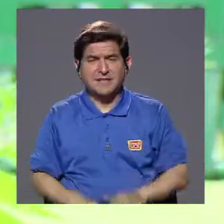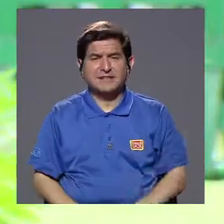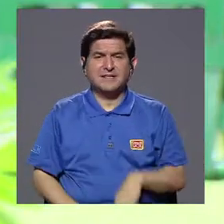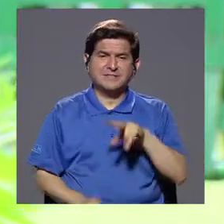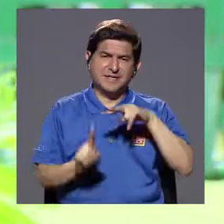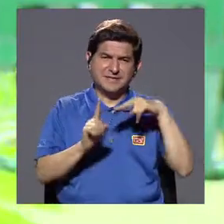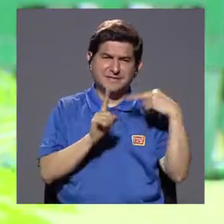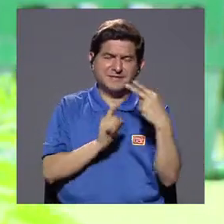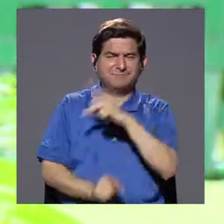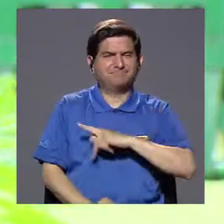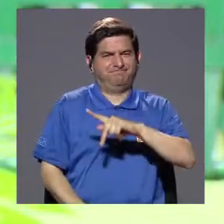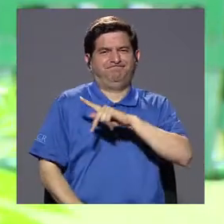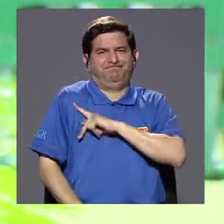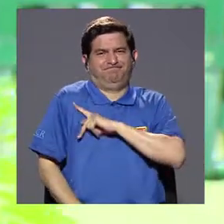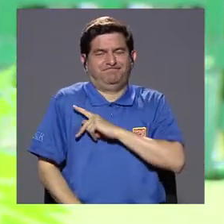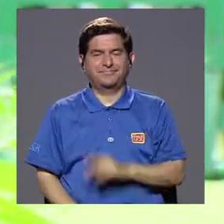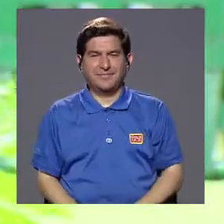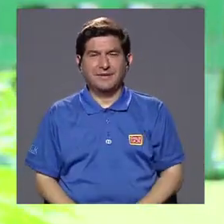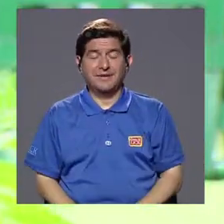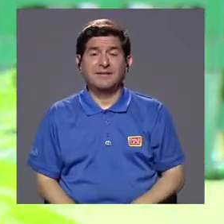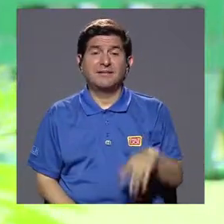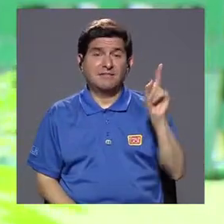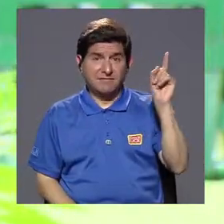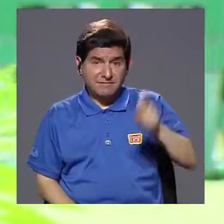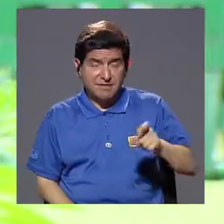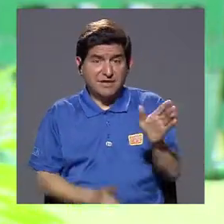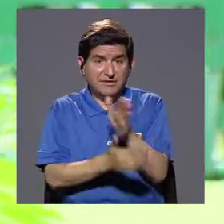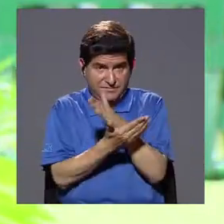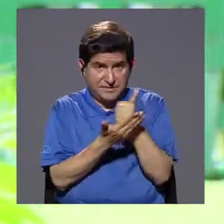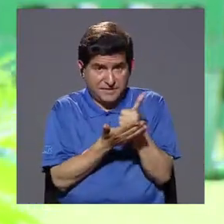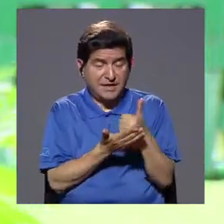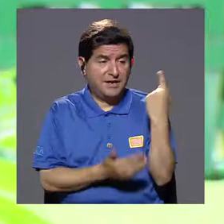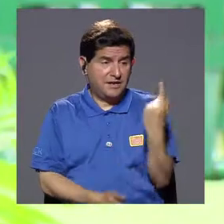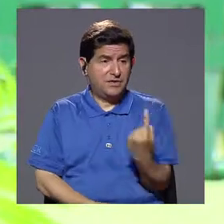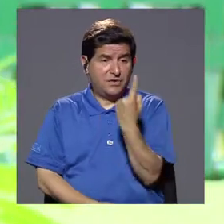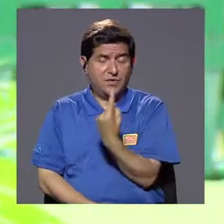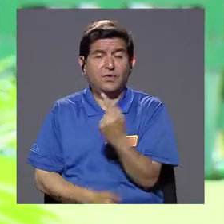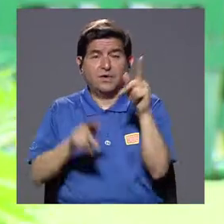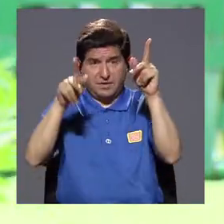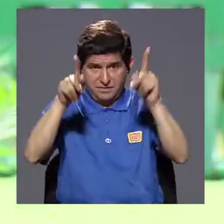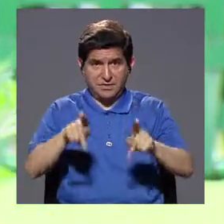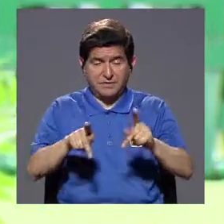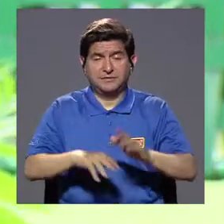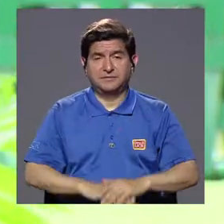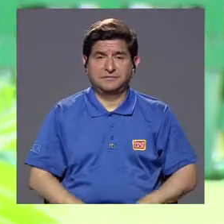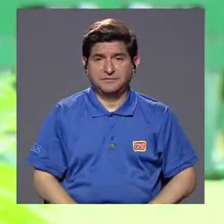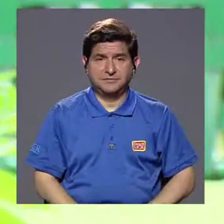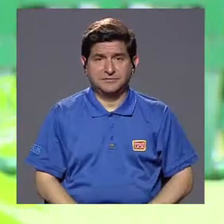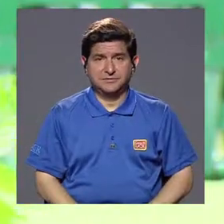algo muy subjetivo es debiera ser algo que cada quien